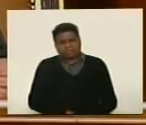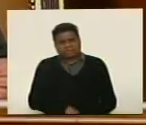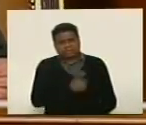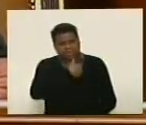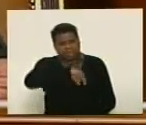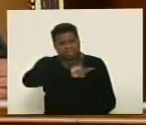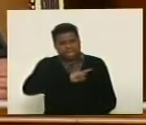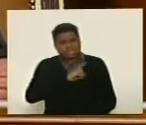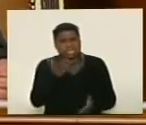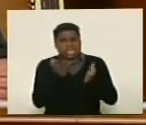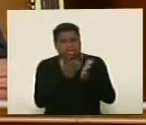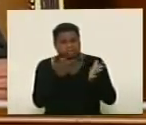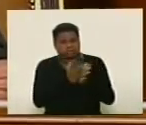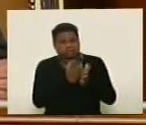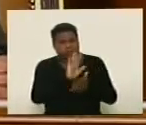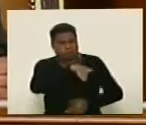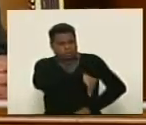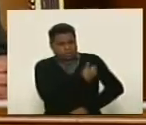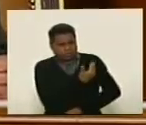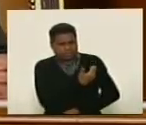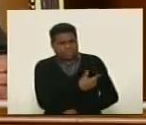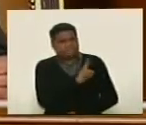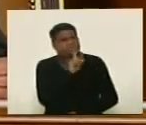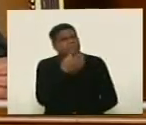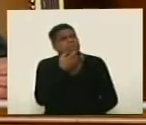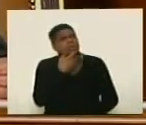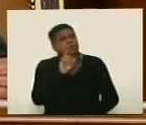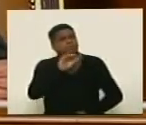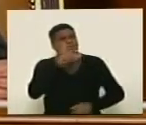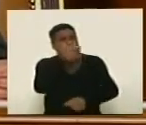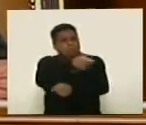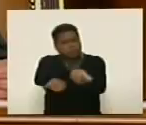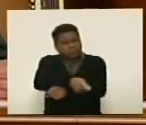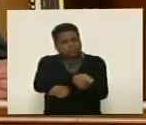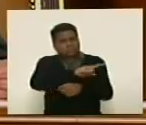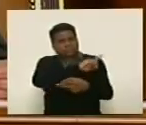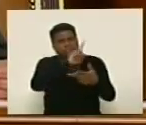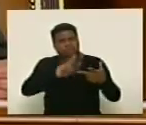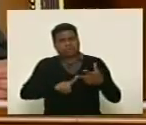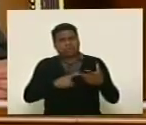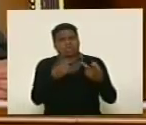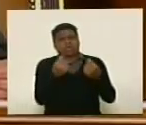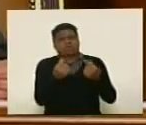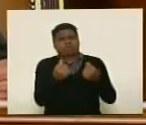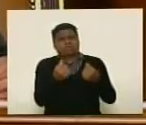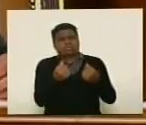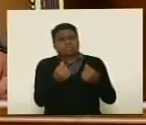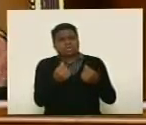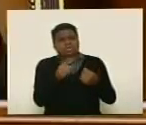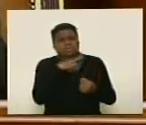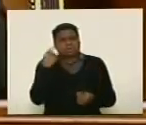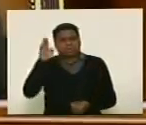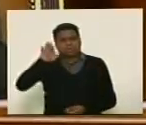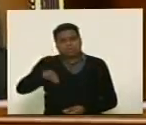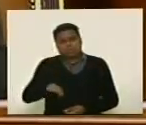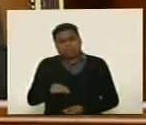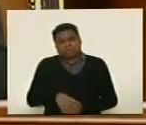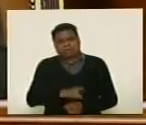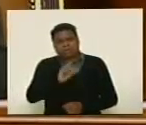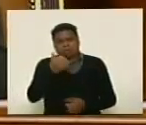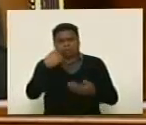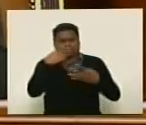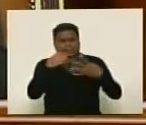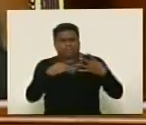España, y tiene además especializaciones en Economía Forense y Medicina Legal, entre